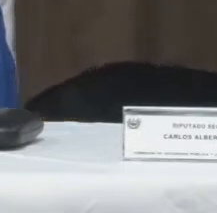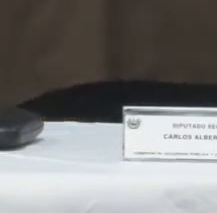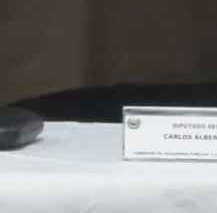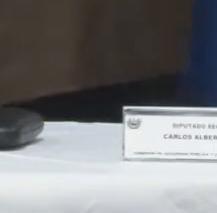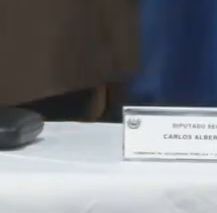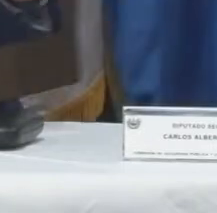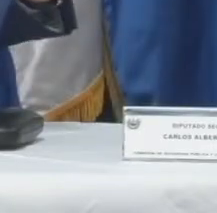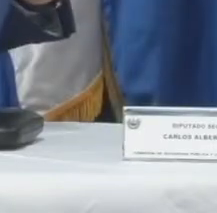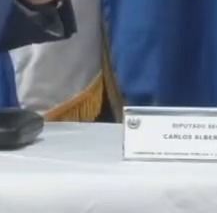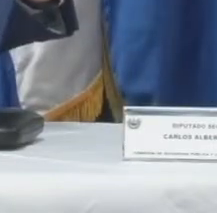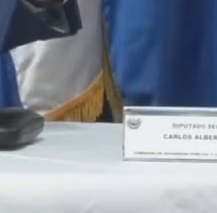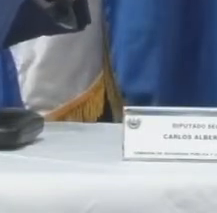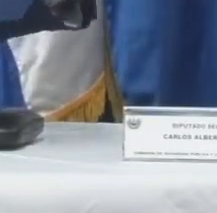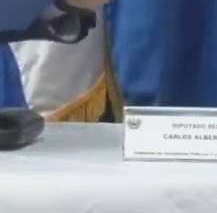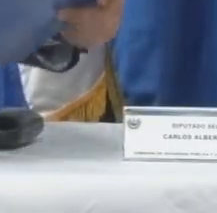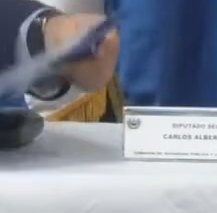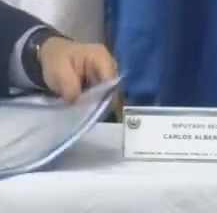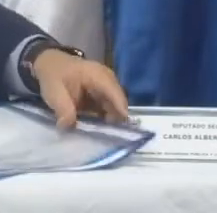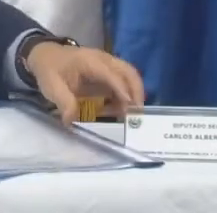Bueno,